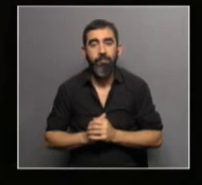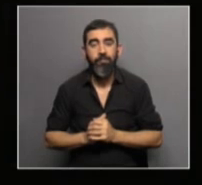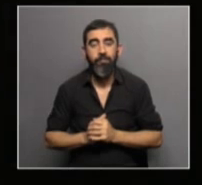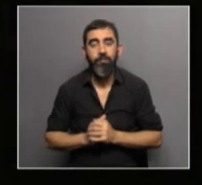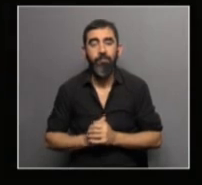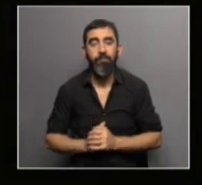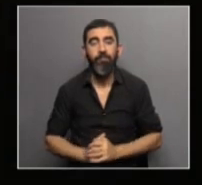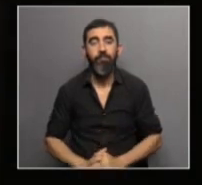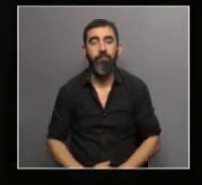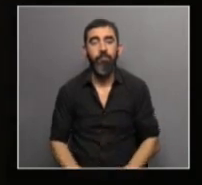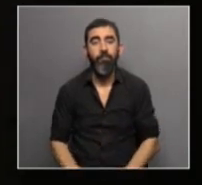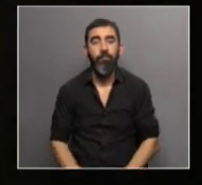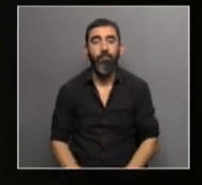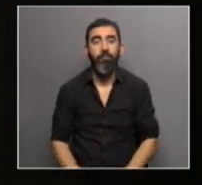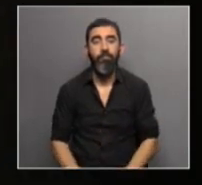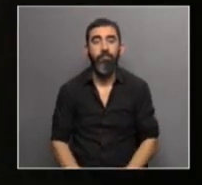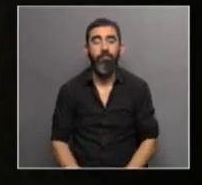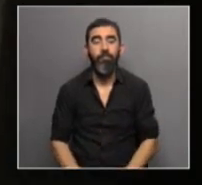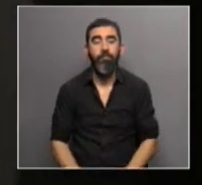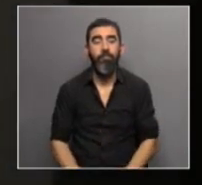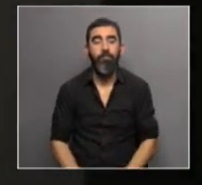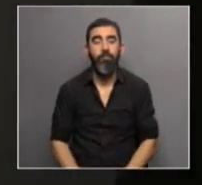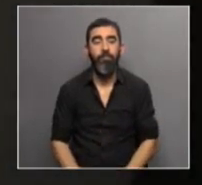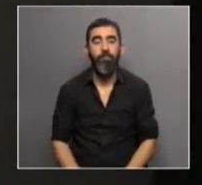i ah